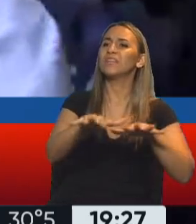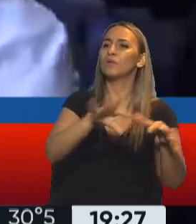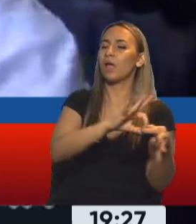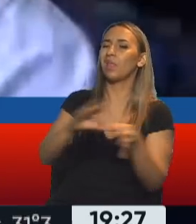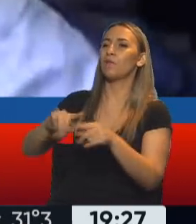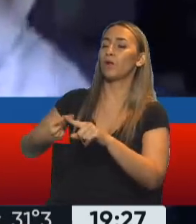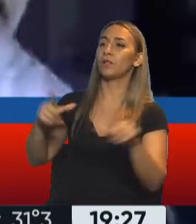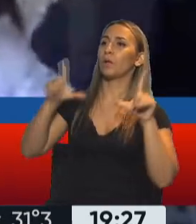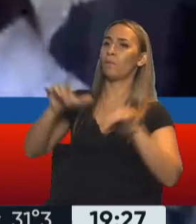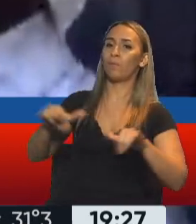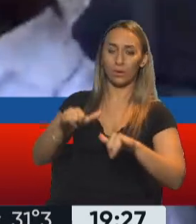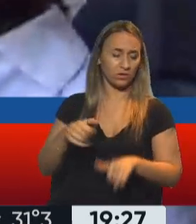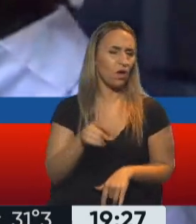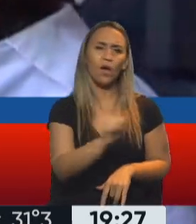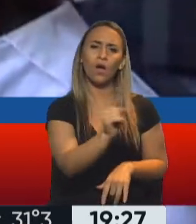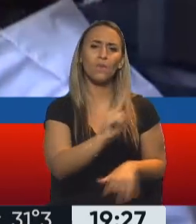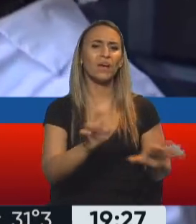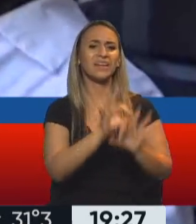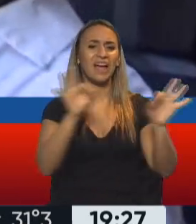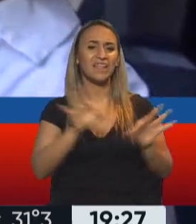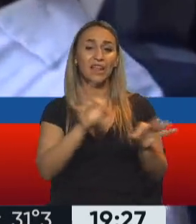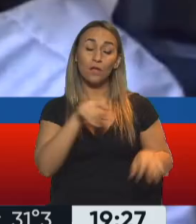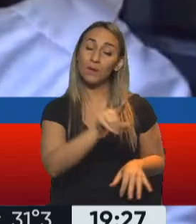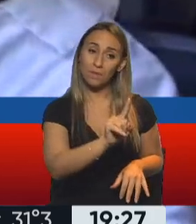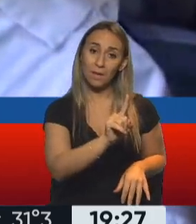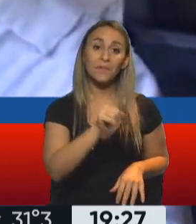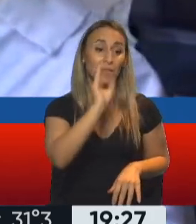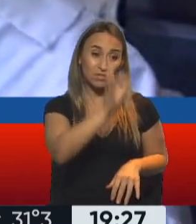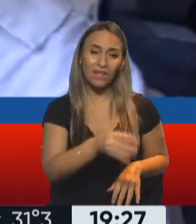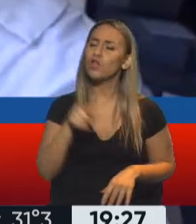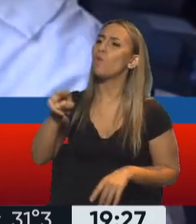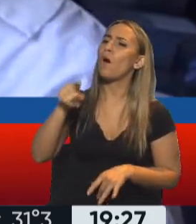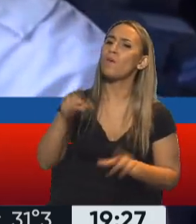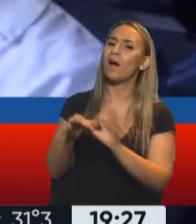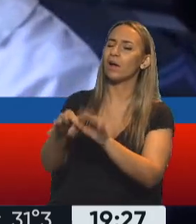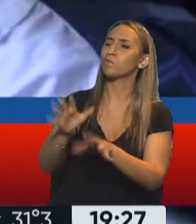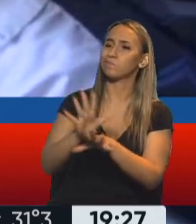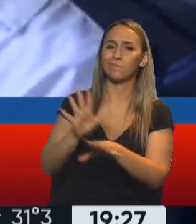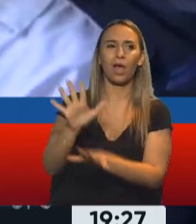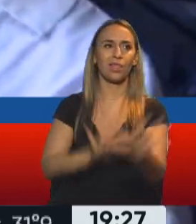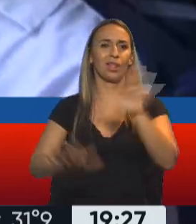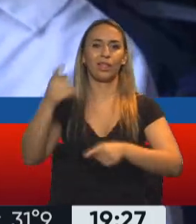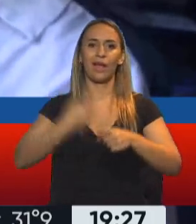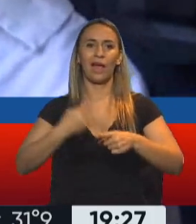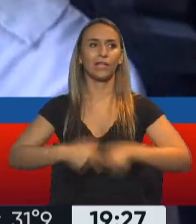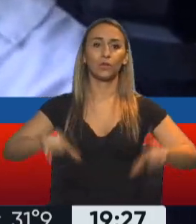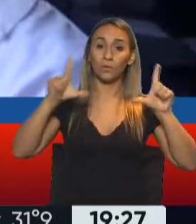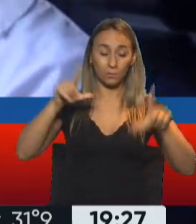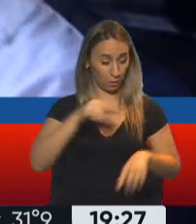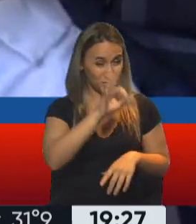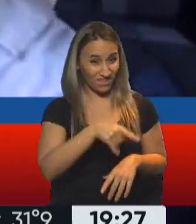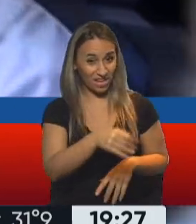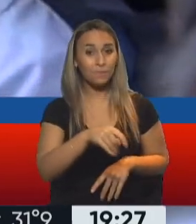Porque nadie. Usted no me... ¿Y sabe qué? Politizando con el circo que armó acá. Hubo una desgracia,